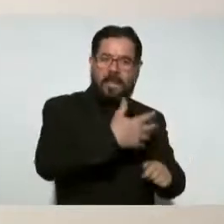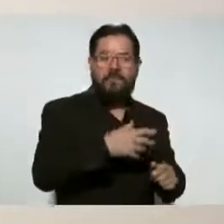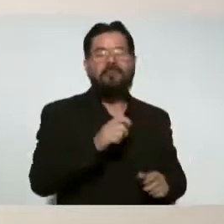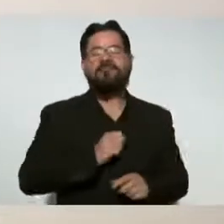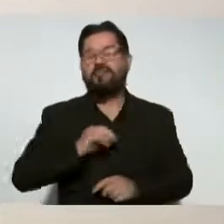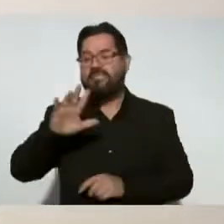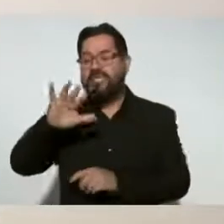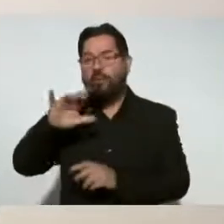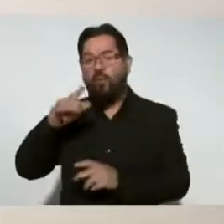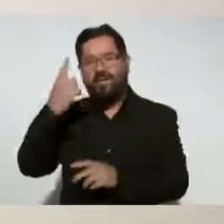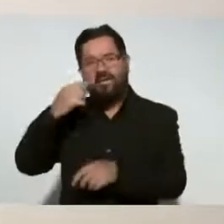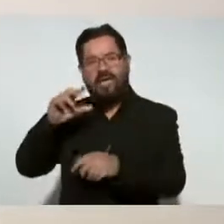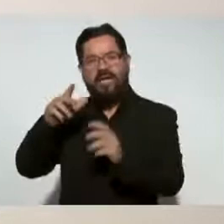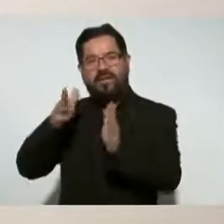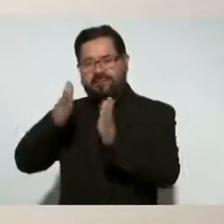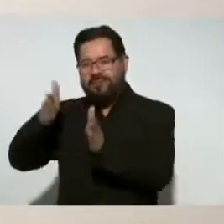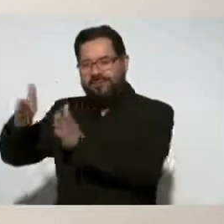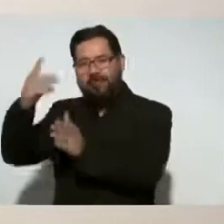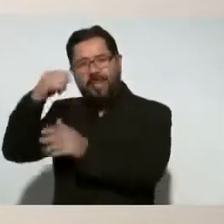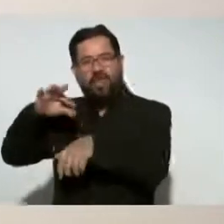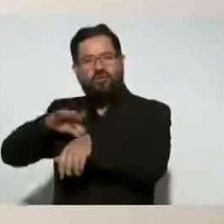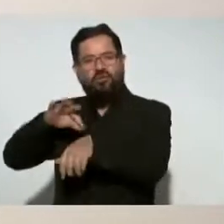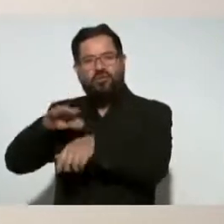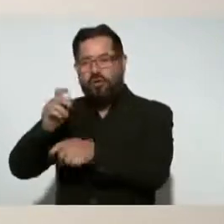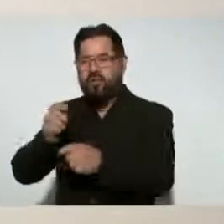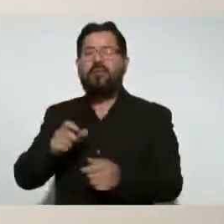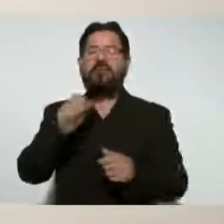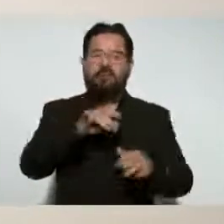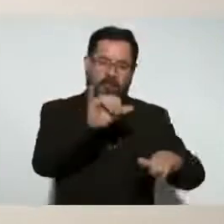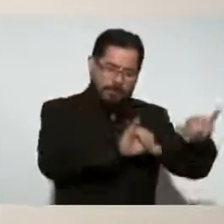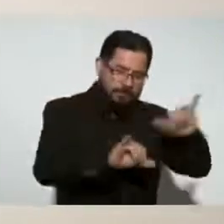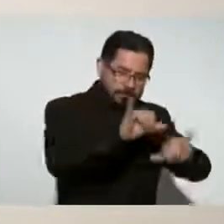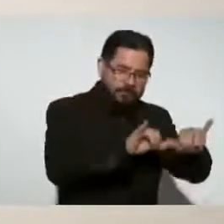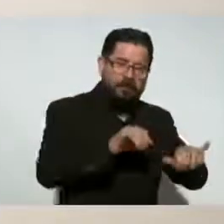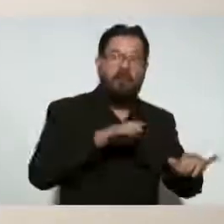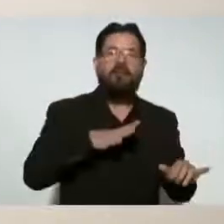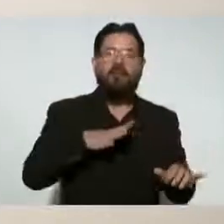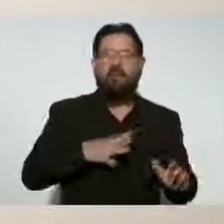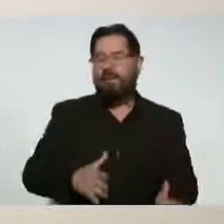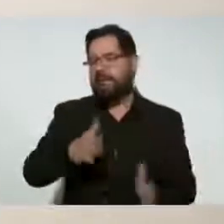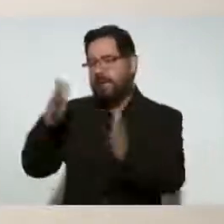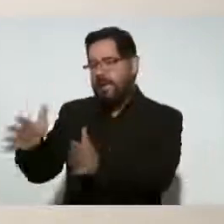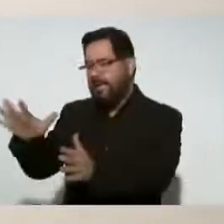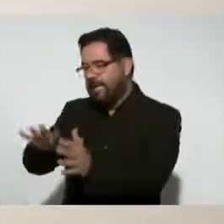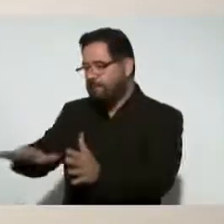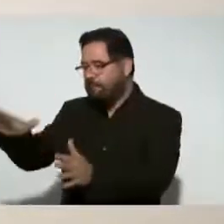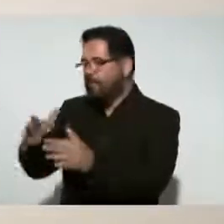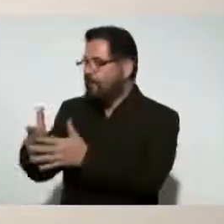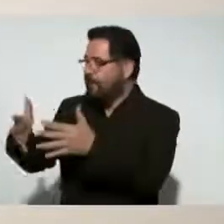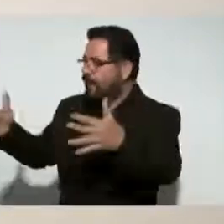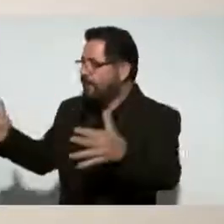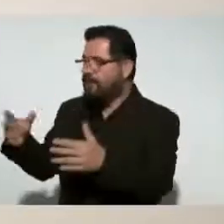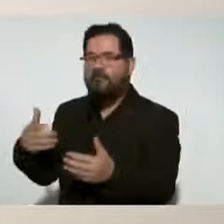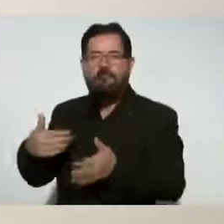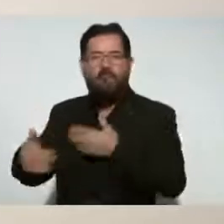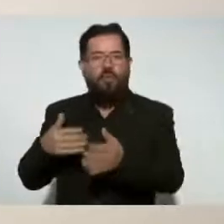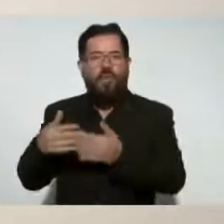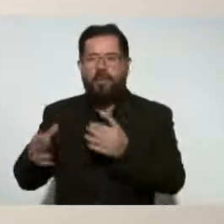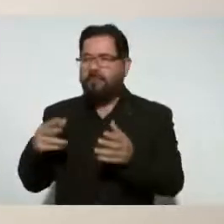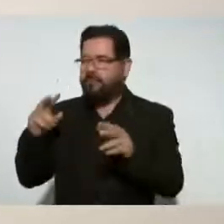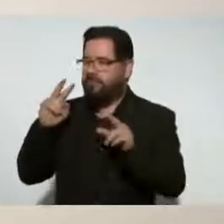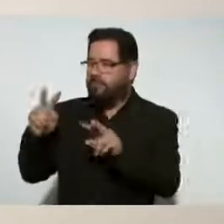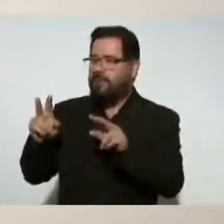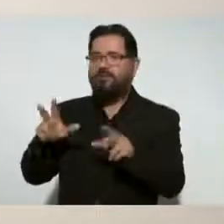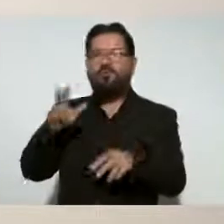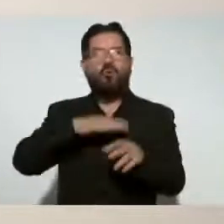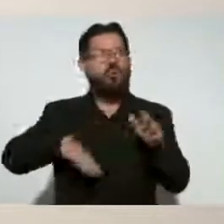consulta externa, laboratorio y toda una amplia gama de espacios amplios como el que usted ve aquí, modernos,